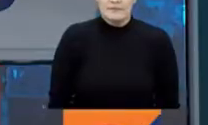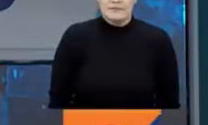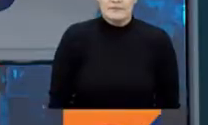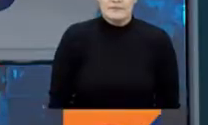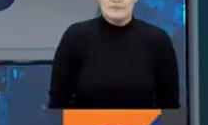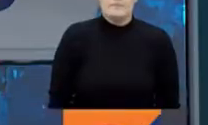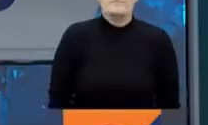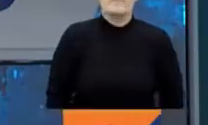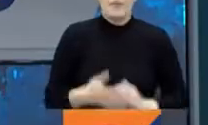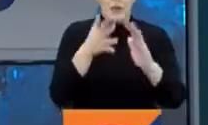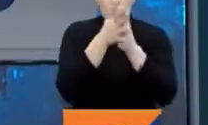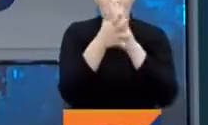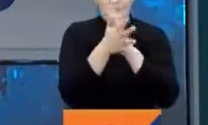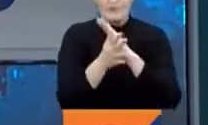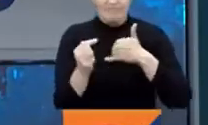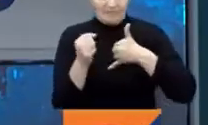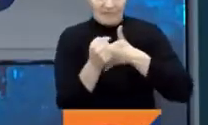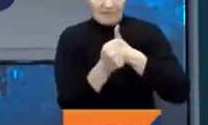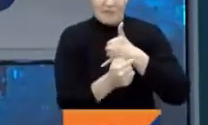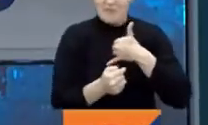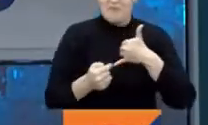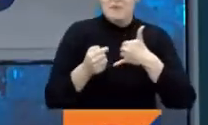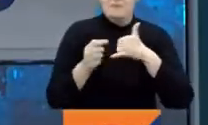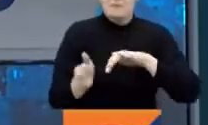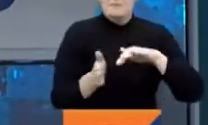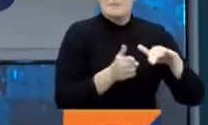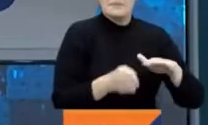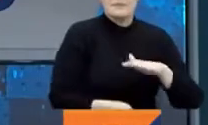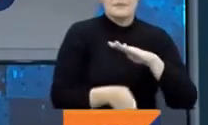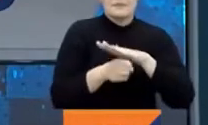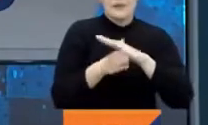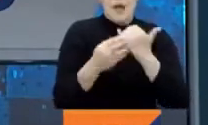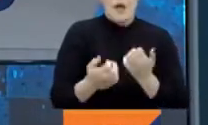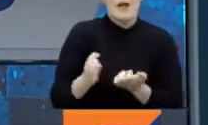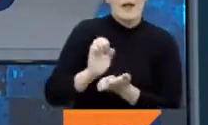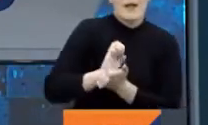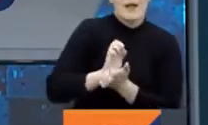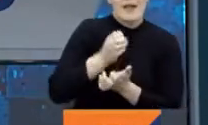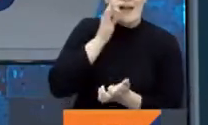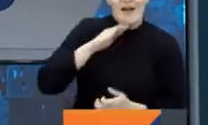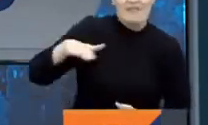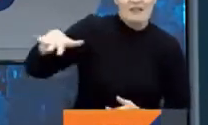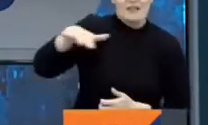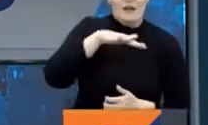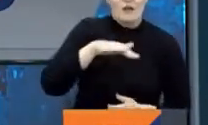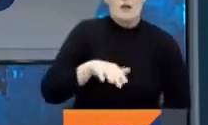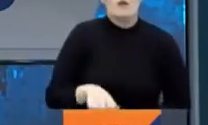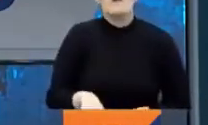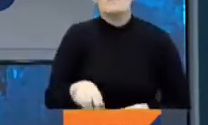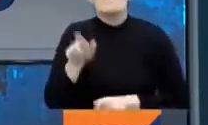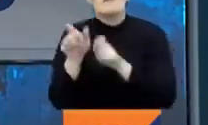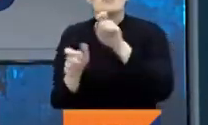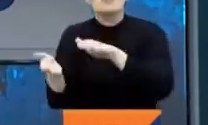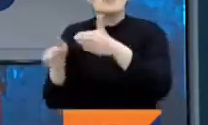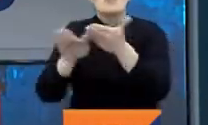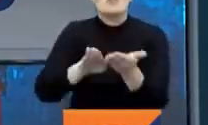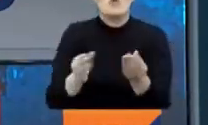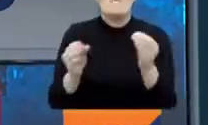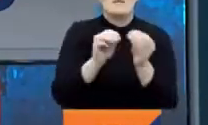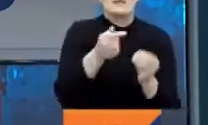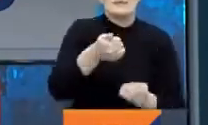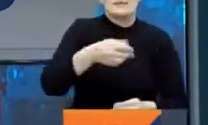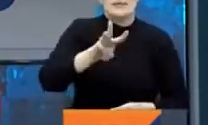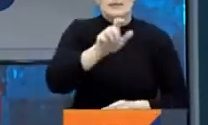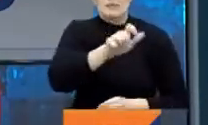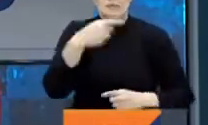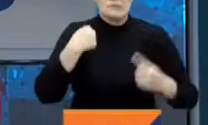Ese es el panorama en diferentes regiones y continuamos ahora el eje cafetero porque dos personas muertas y 13 lesionados dejó un accidente de tránsito